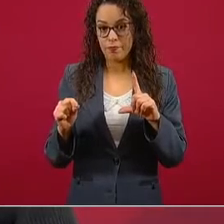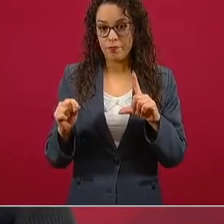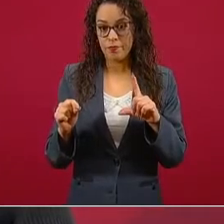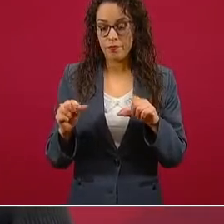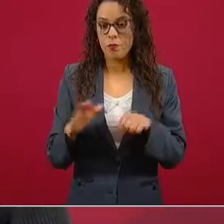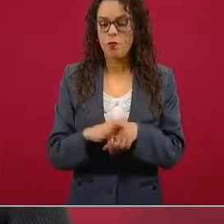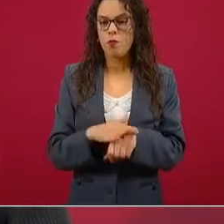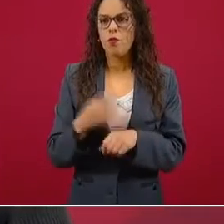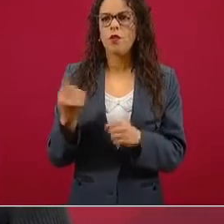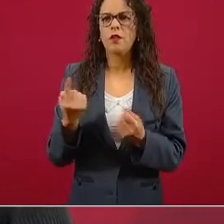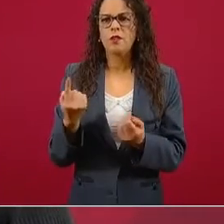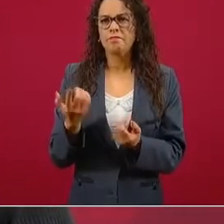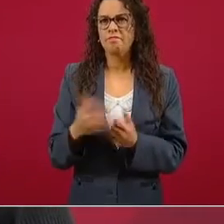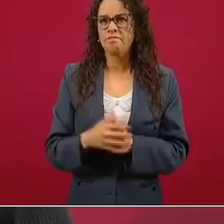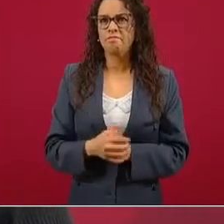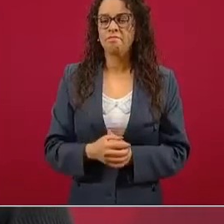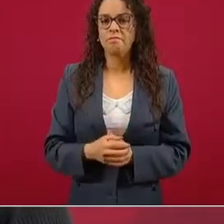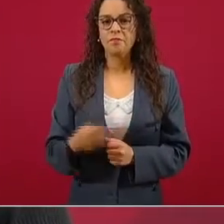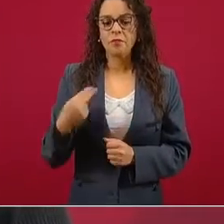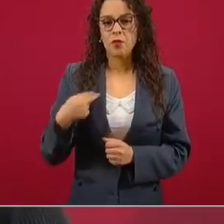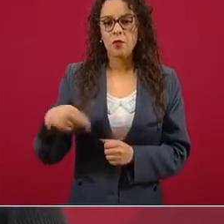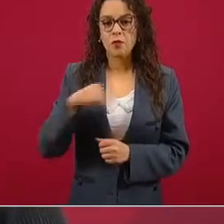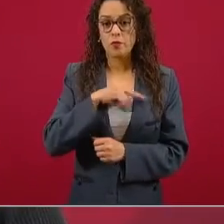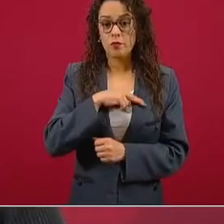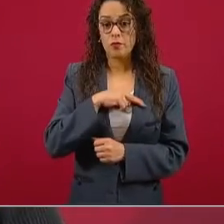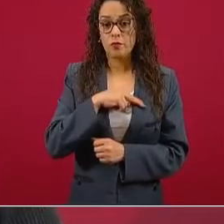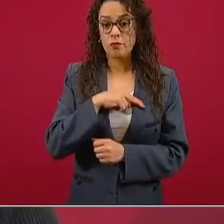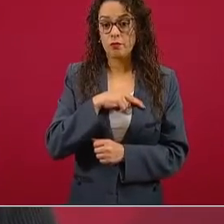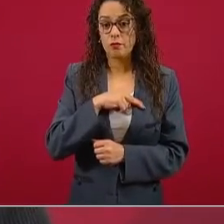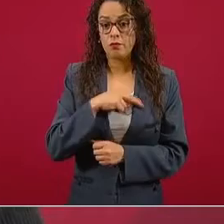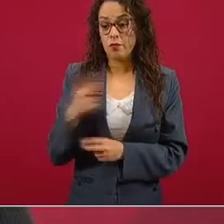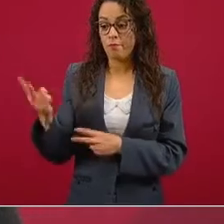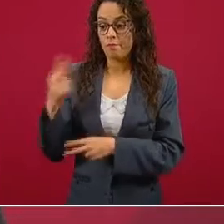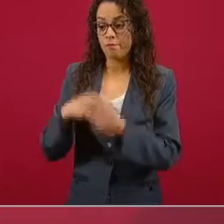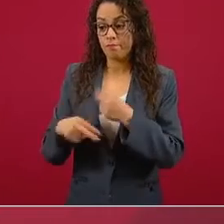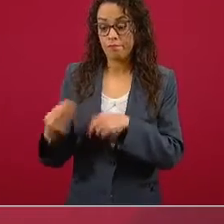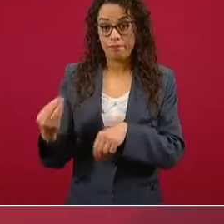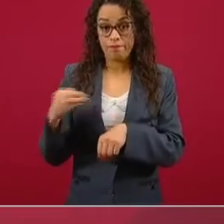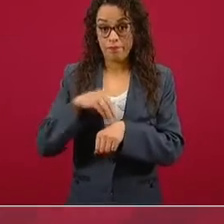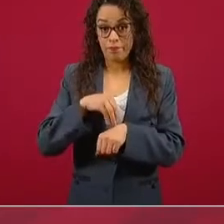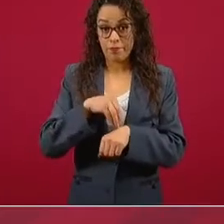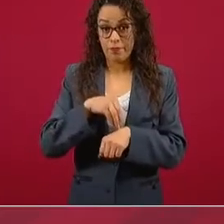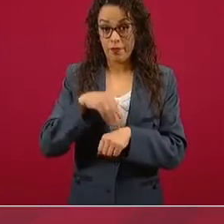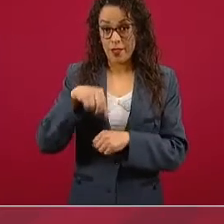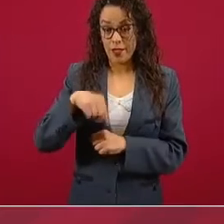porque nosotros llegamos para que se